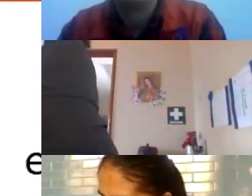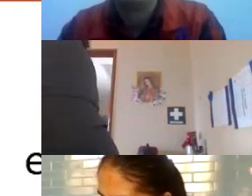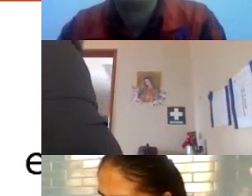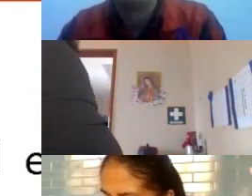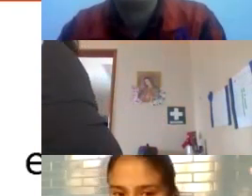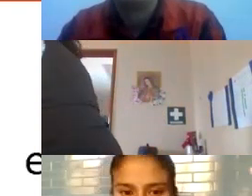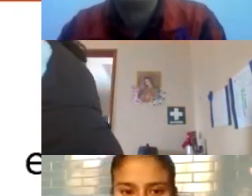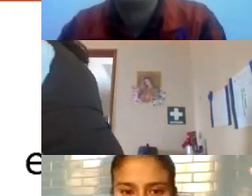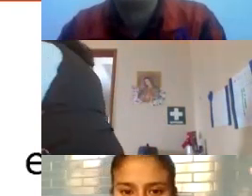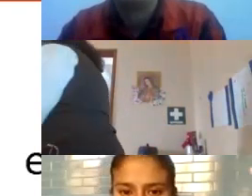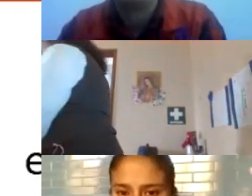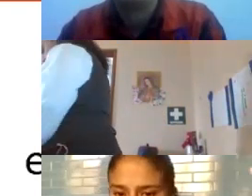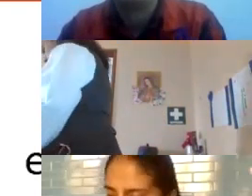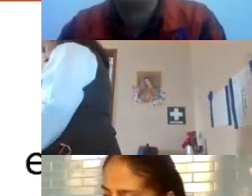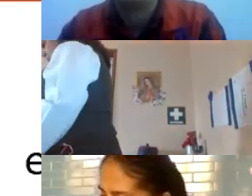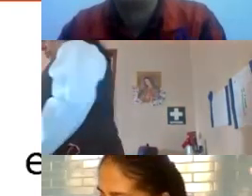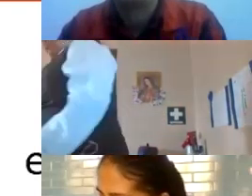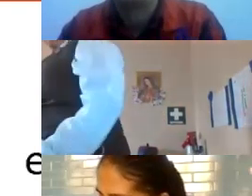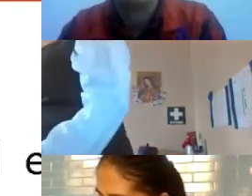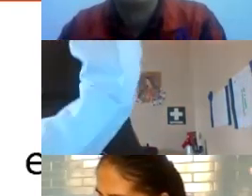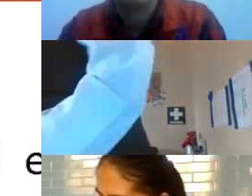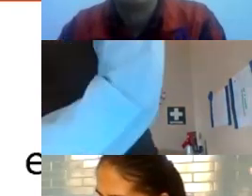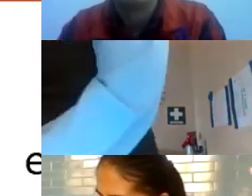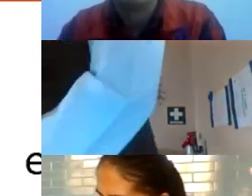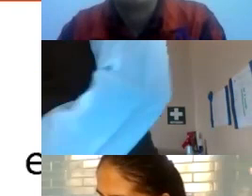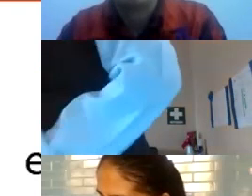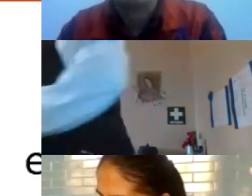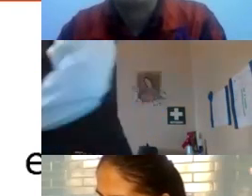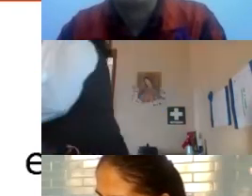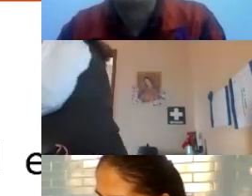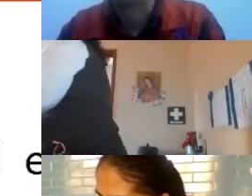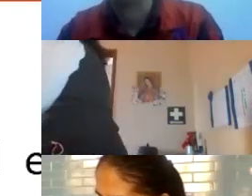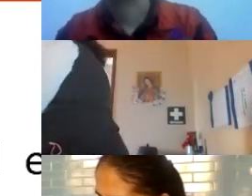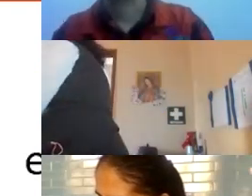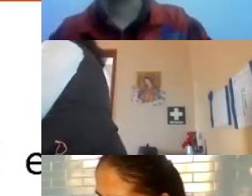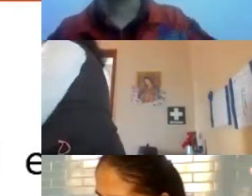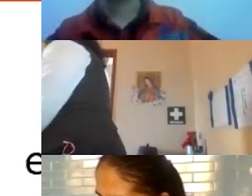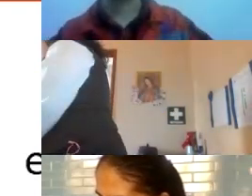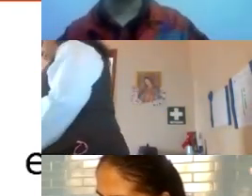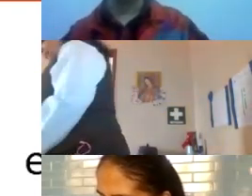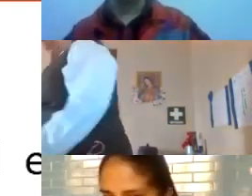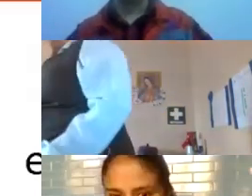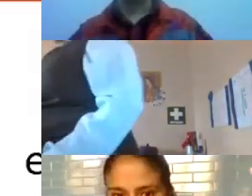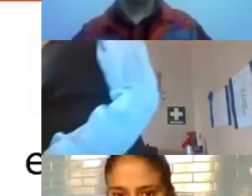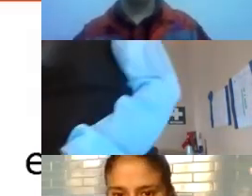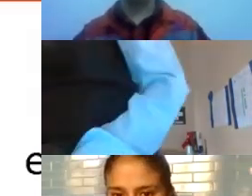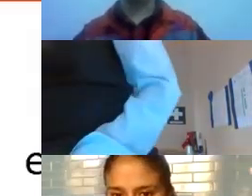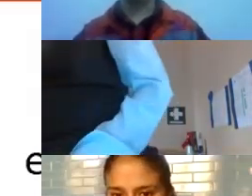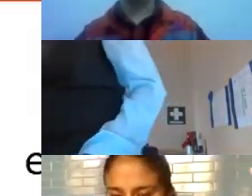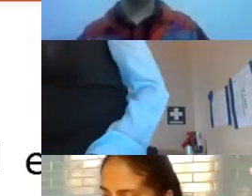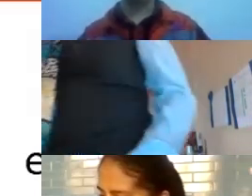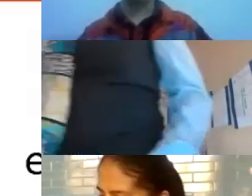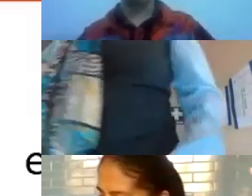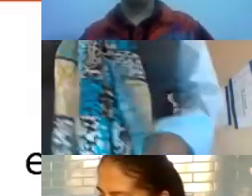es una limpieza de alguna manera más superficial que cuando hay una herida. Cuando hay, por